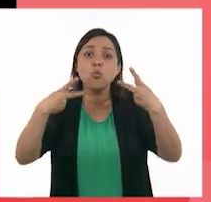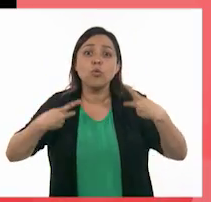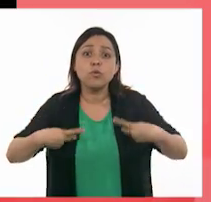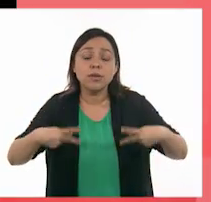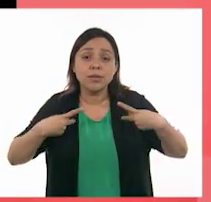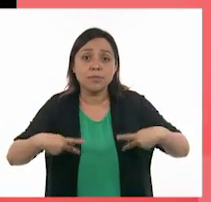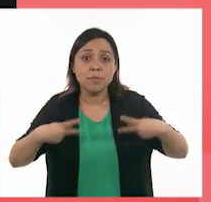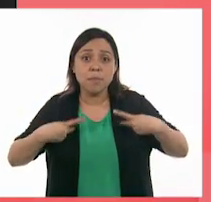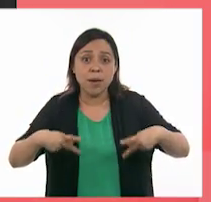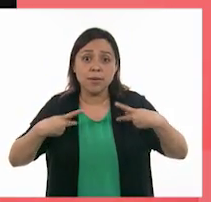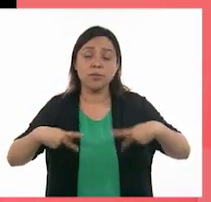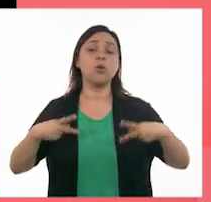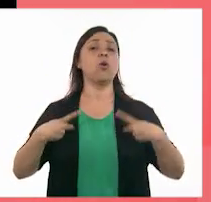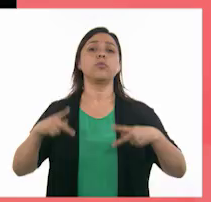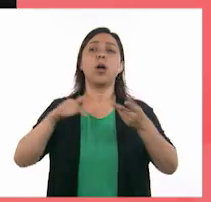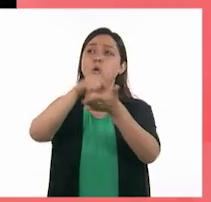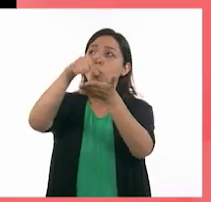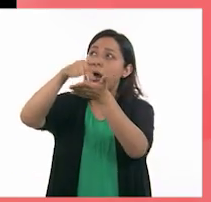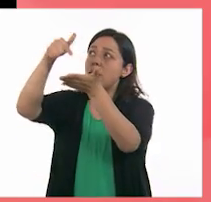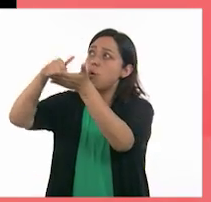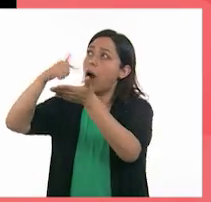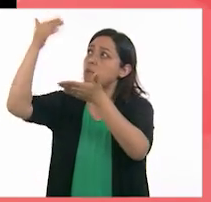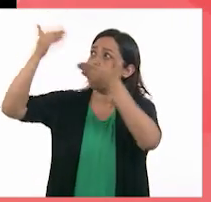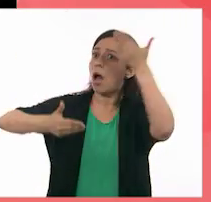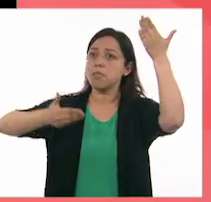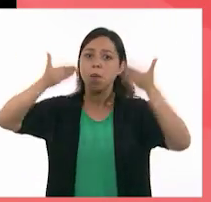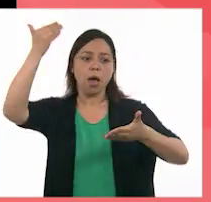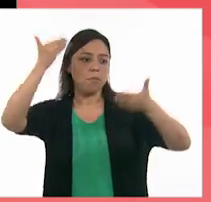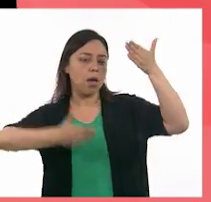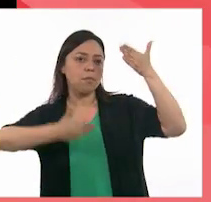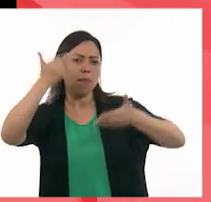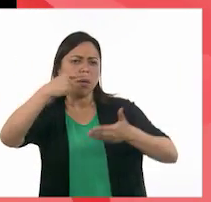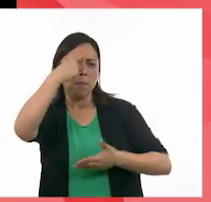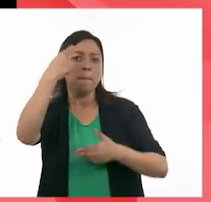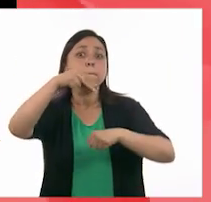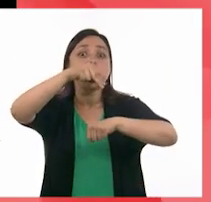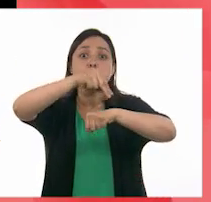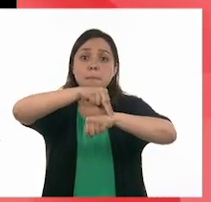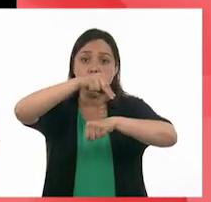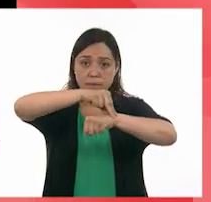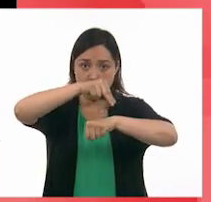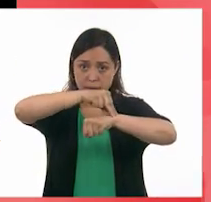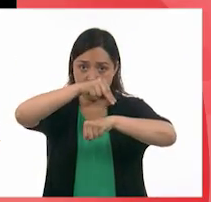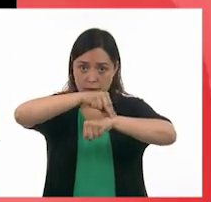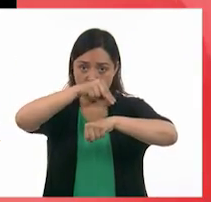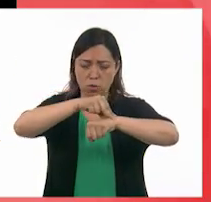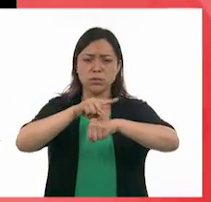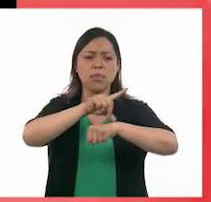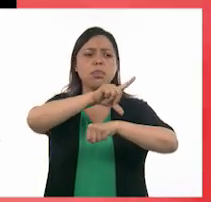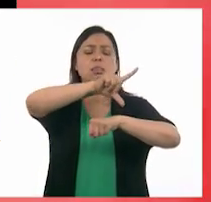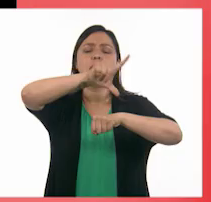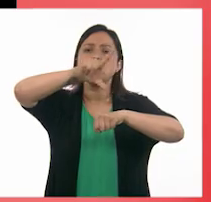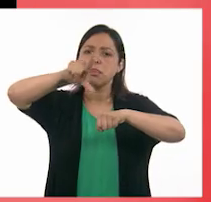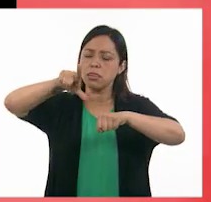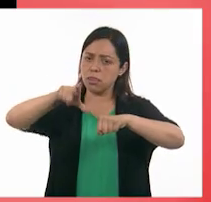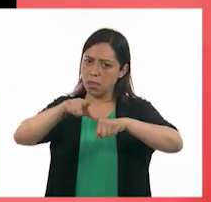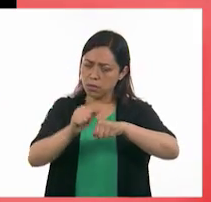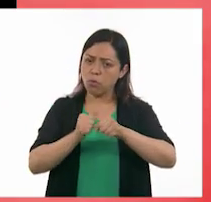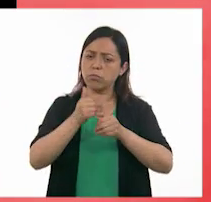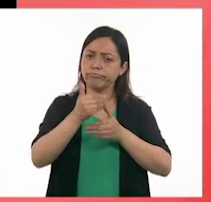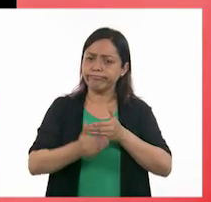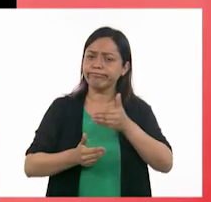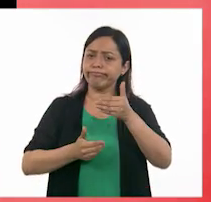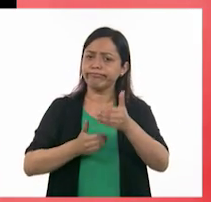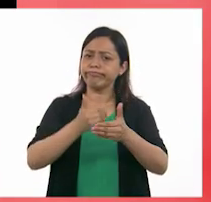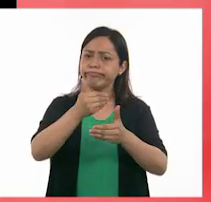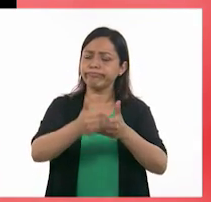migrantes empezaron a llegar a Tijuana por cuestiones médicas, ¿no? Y después se fue avanzando